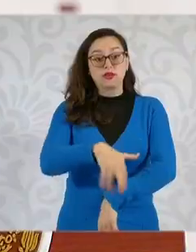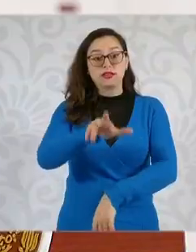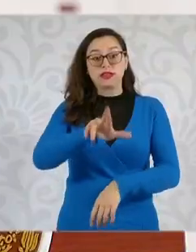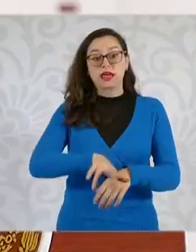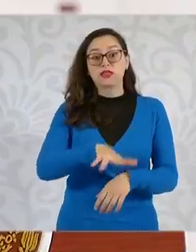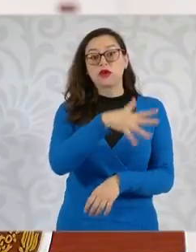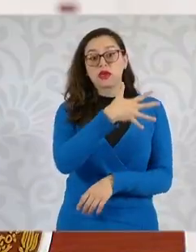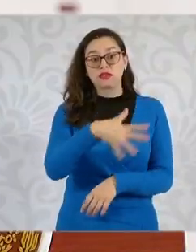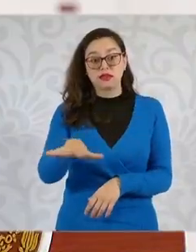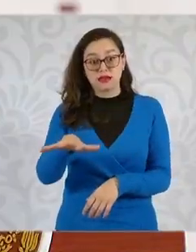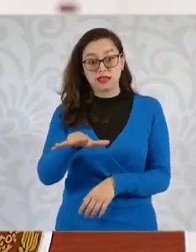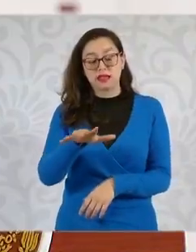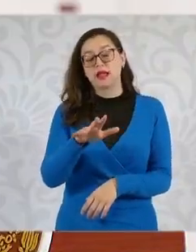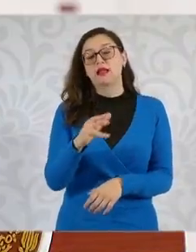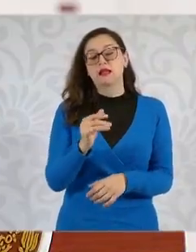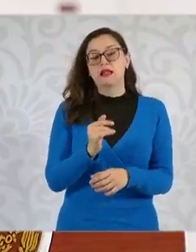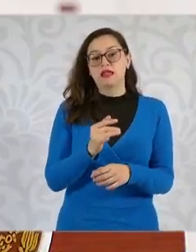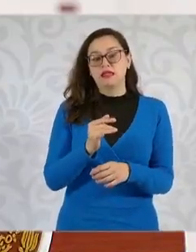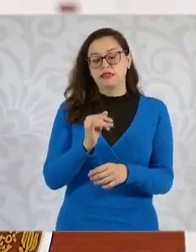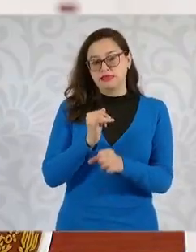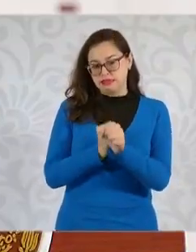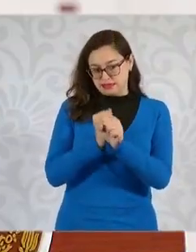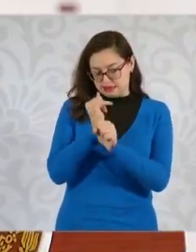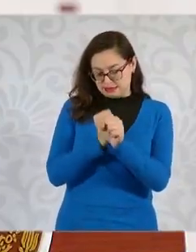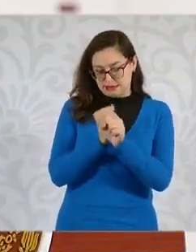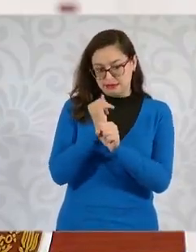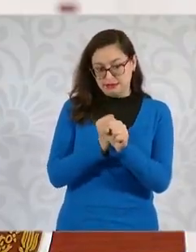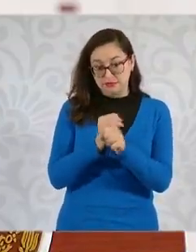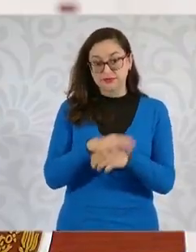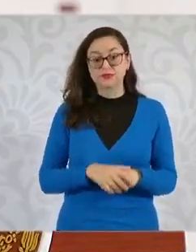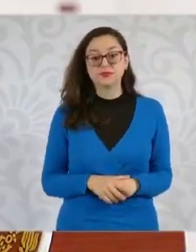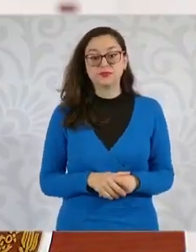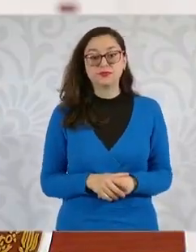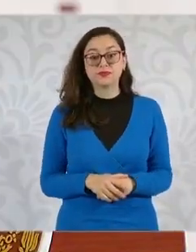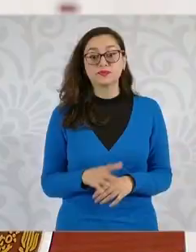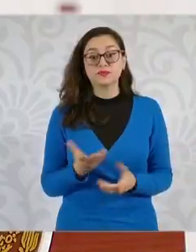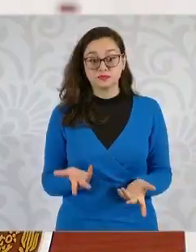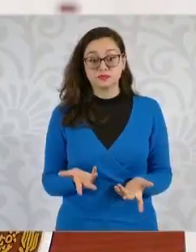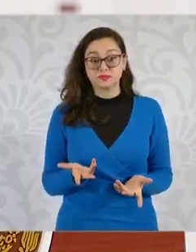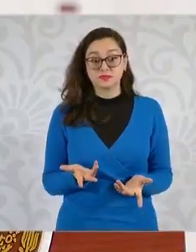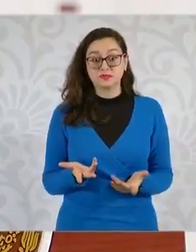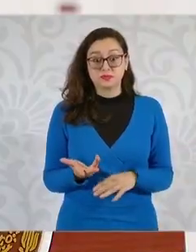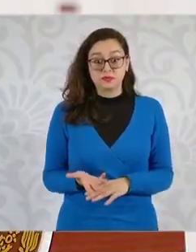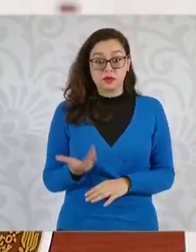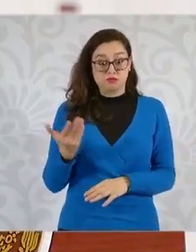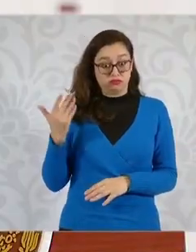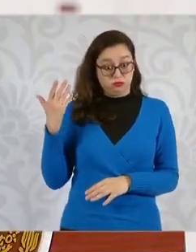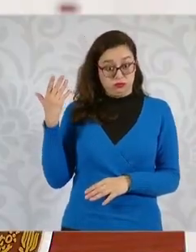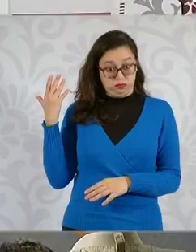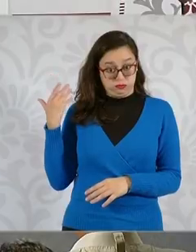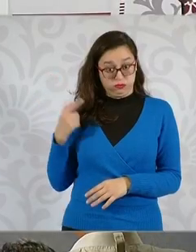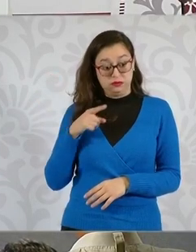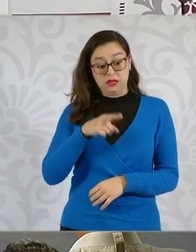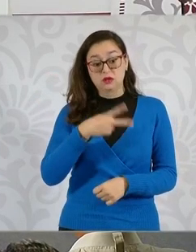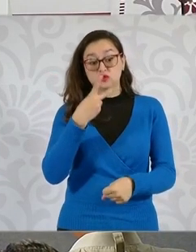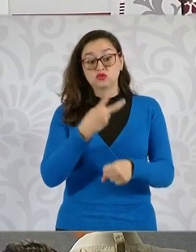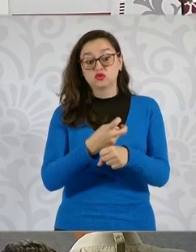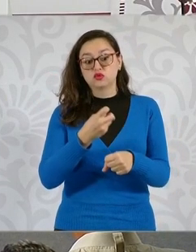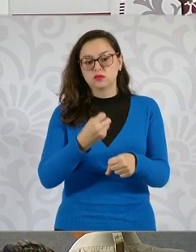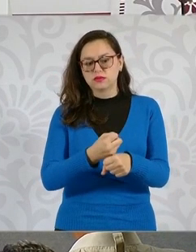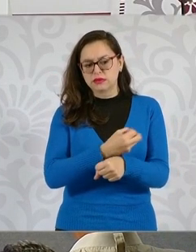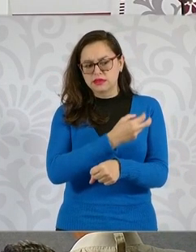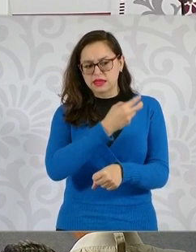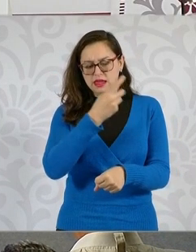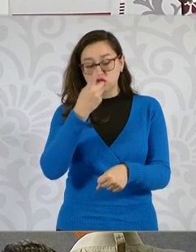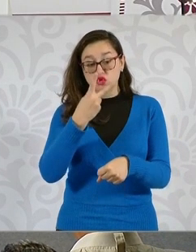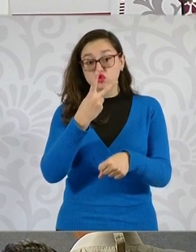general de inteligencia. Cuando era subdirector operativo de dicho centro, tuvo lugar